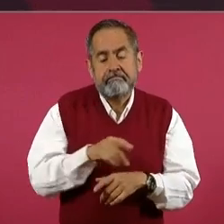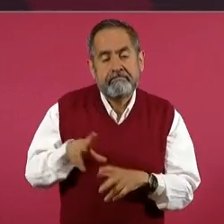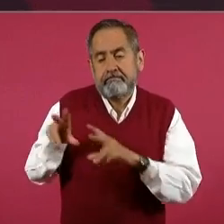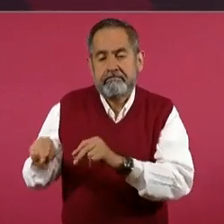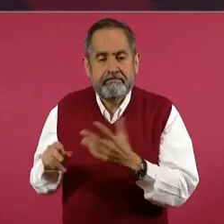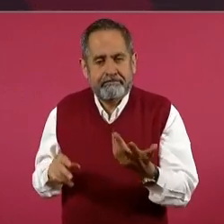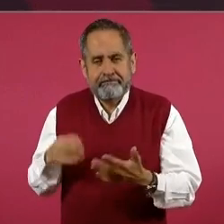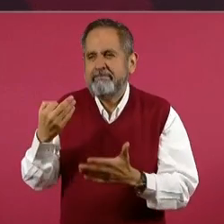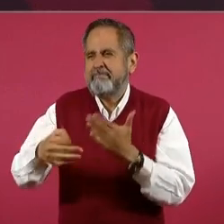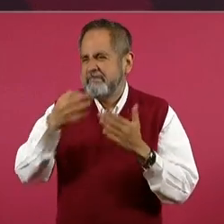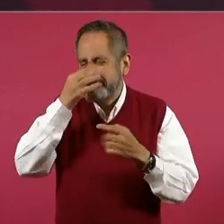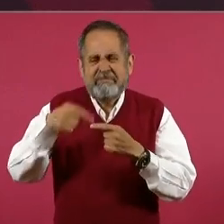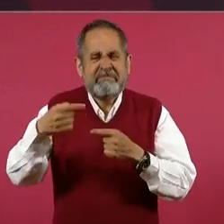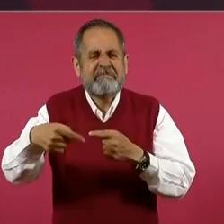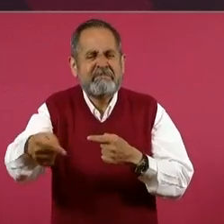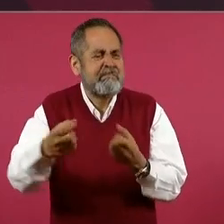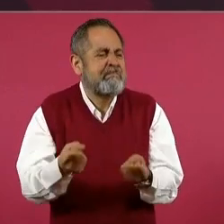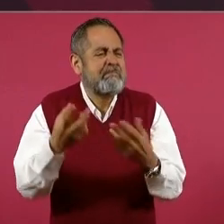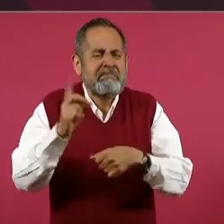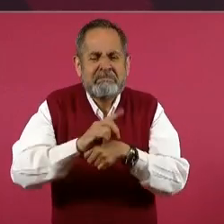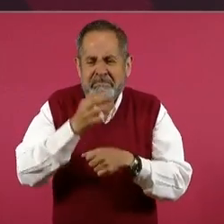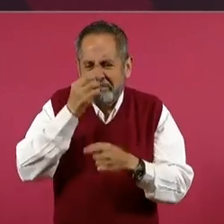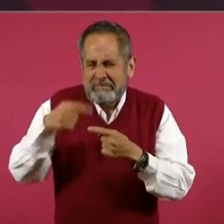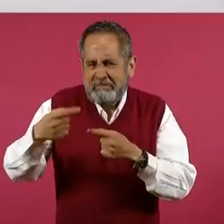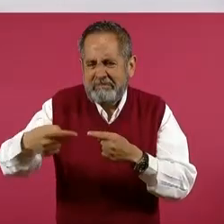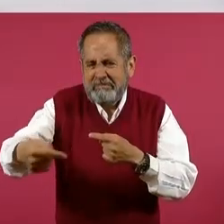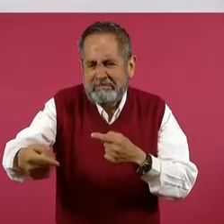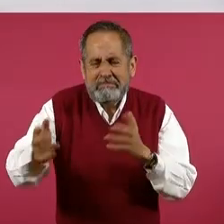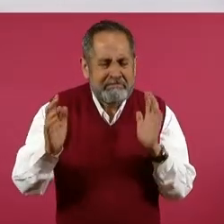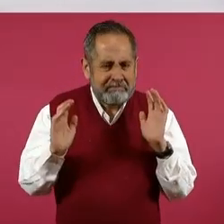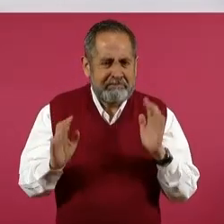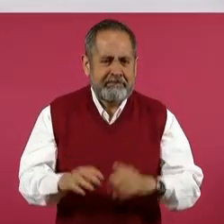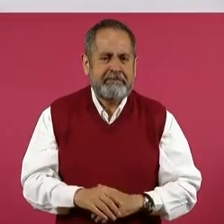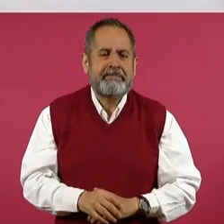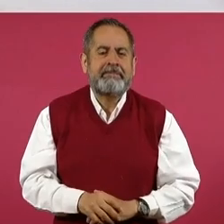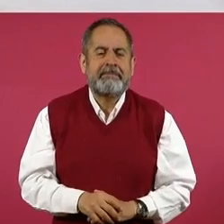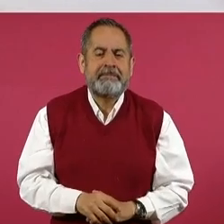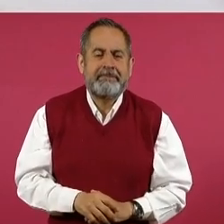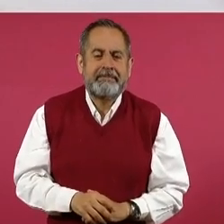porque faltan unos días.